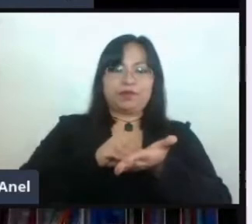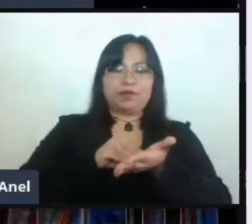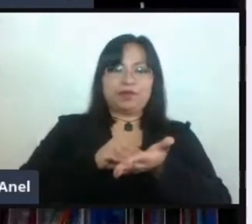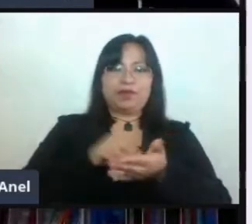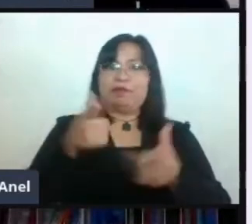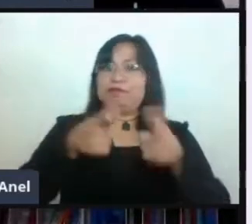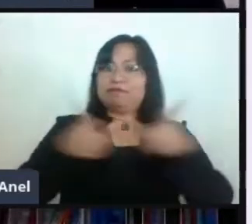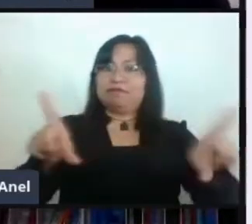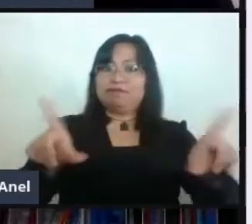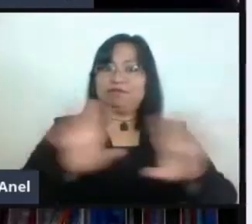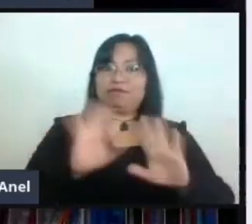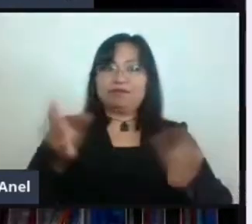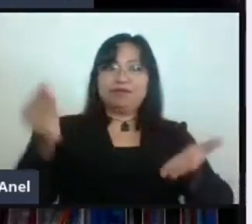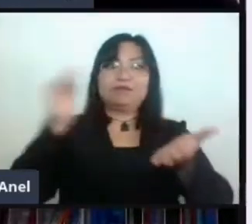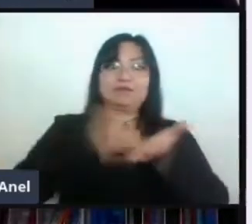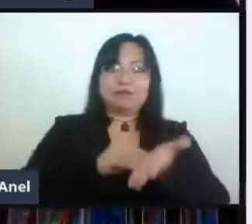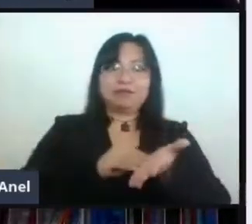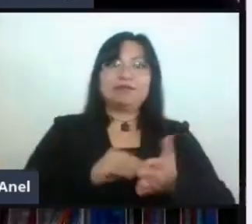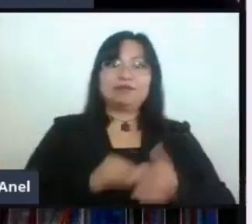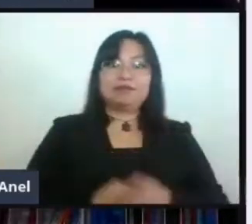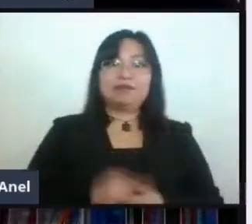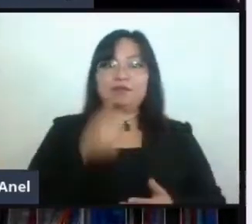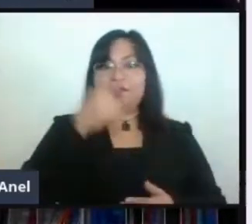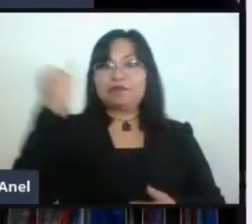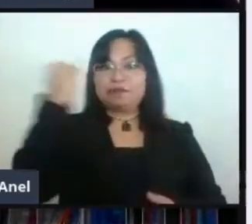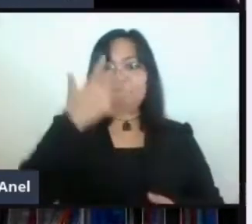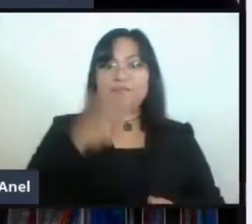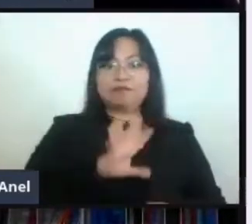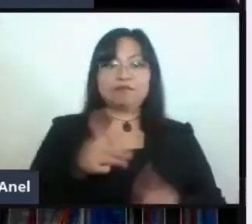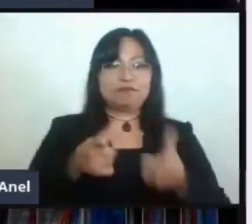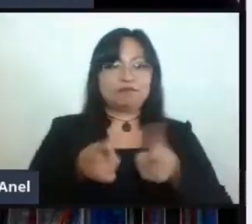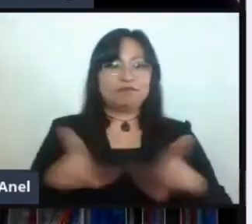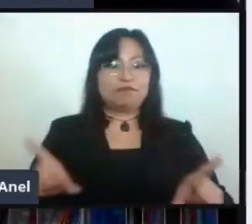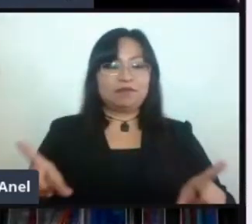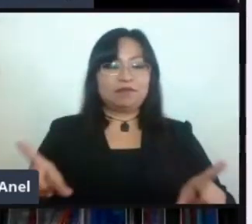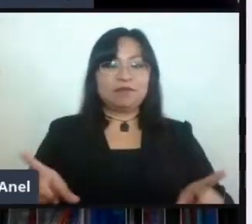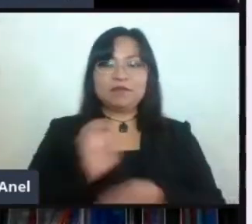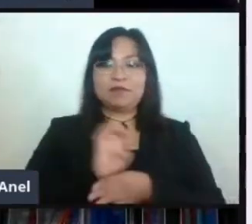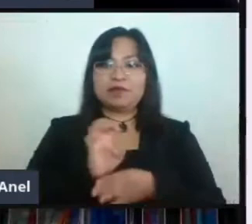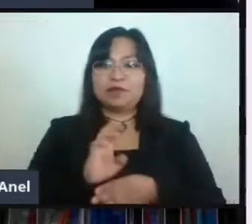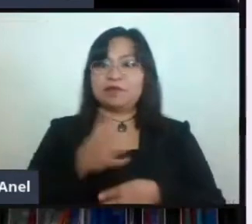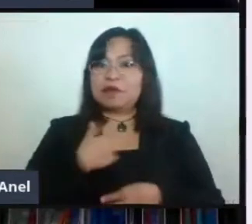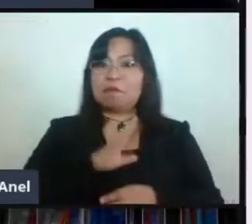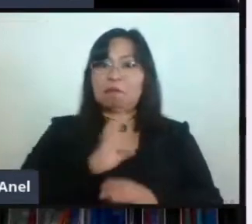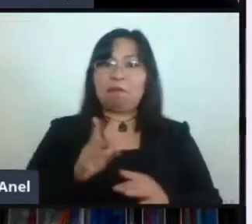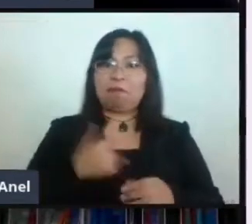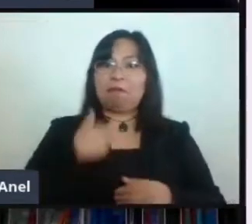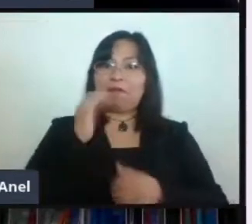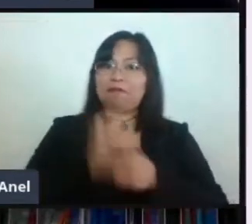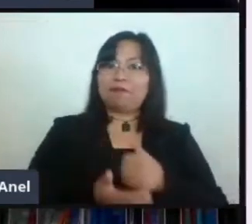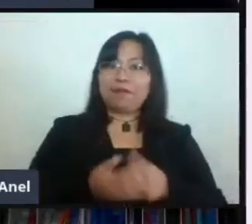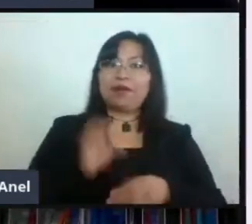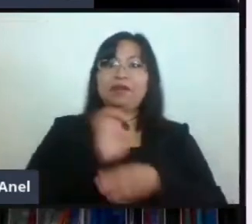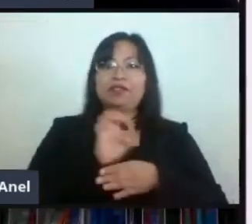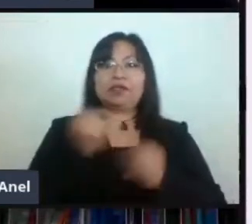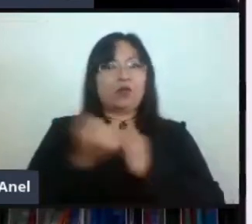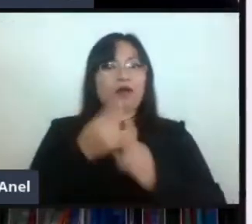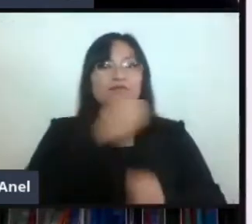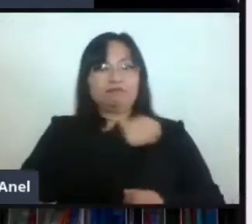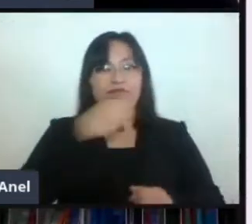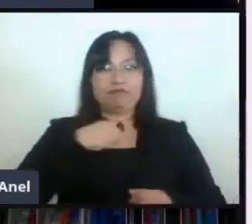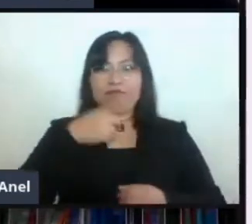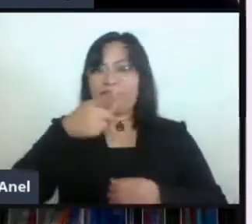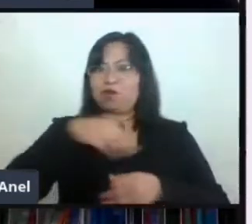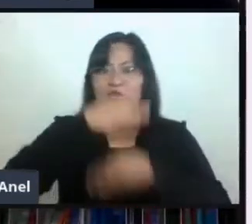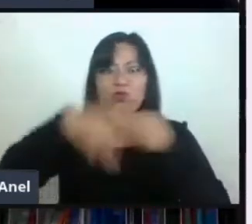Entonces, ya se insertó la imagen, Carlos, y yo ya terminé, también la pongo obligatoria, ¿sí? Y con eso